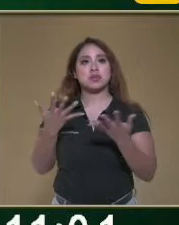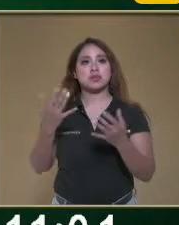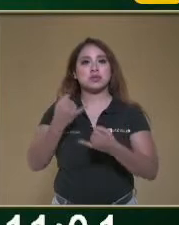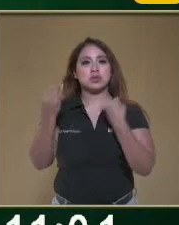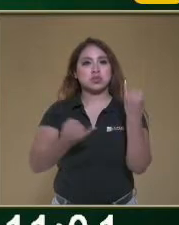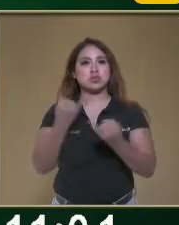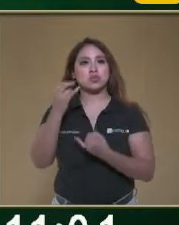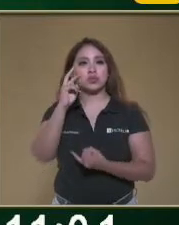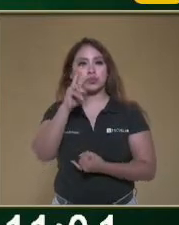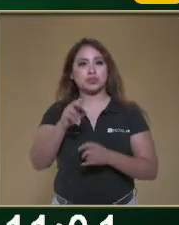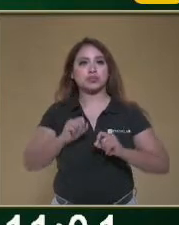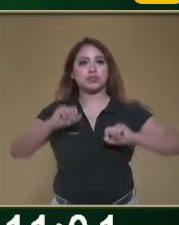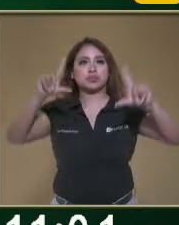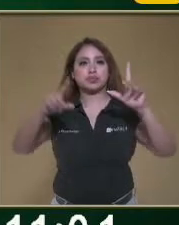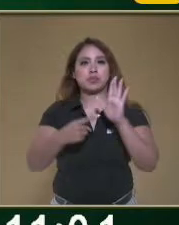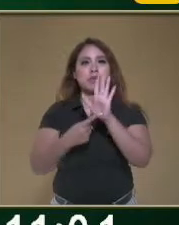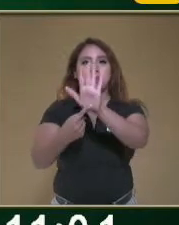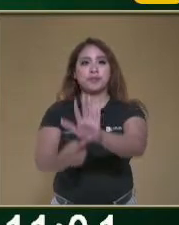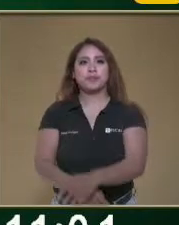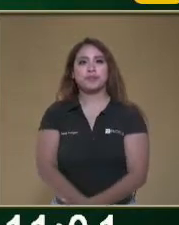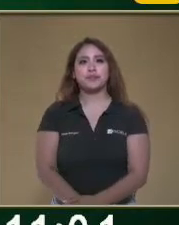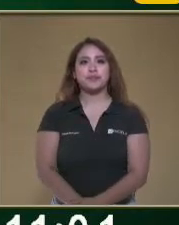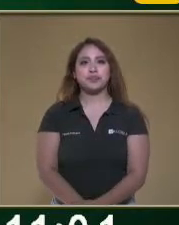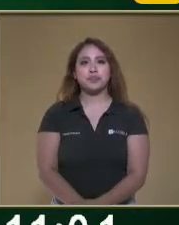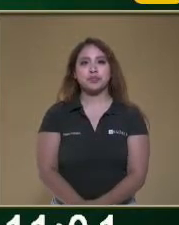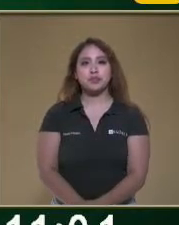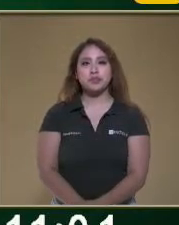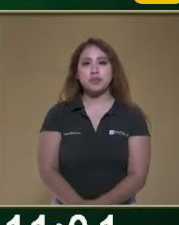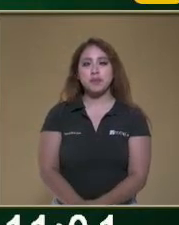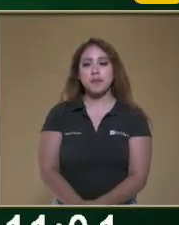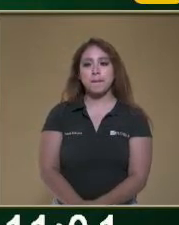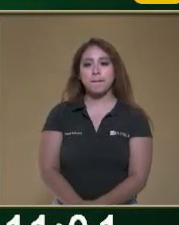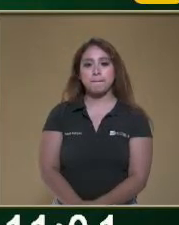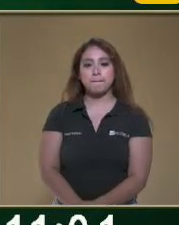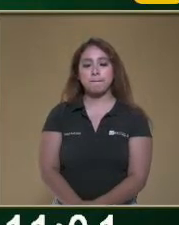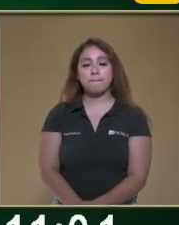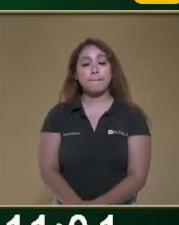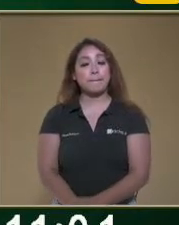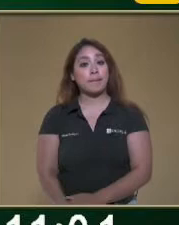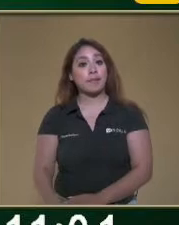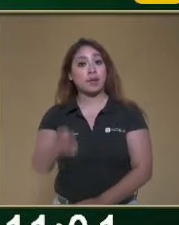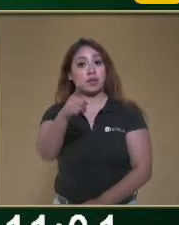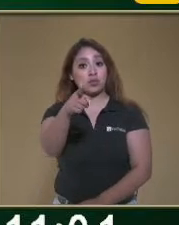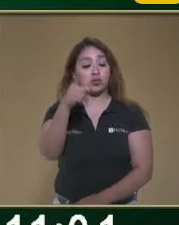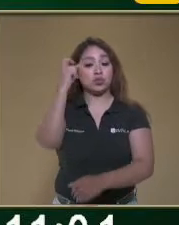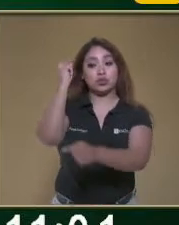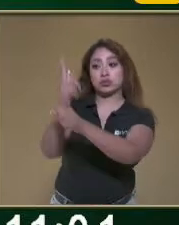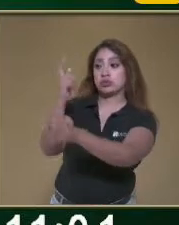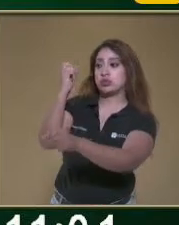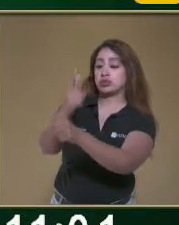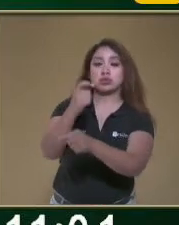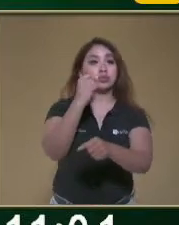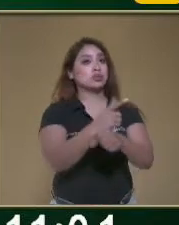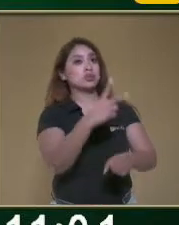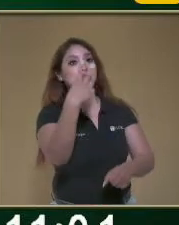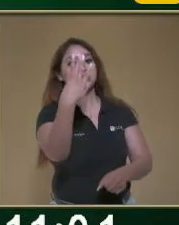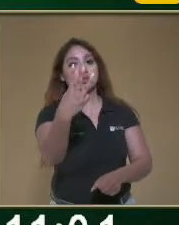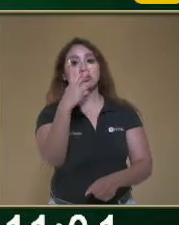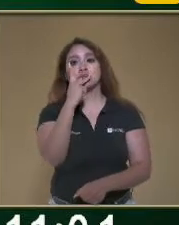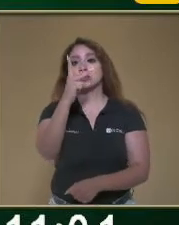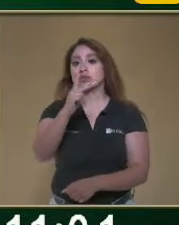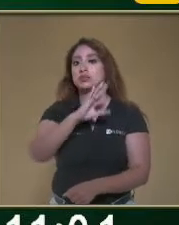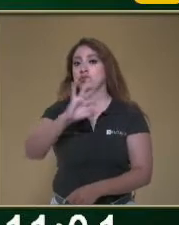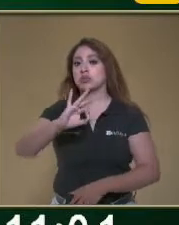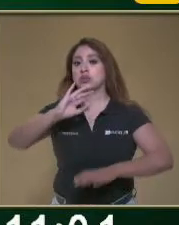en tu pantalla y dice así: Caza palabras. Encuentra tres palabras que se puedan formar con estas